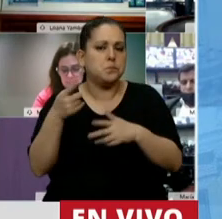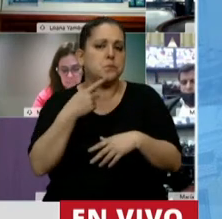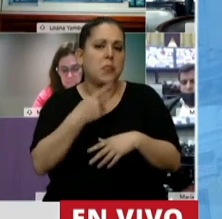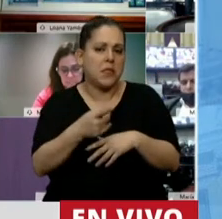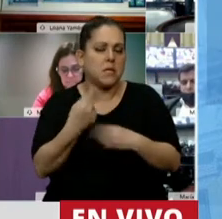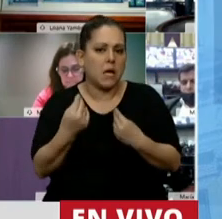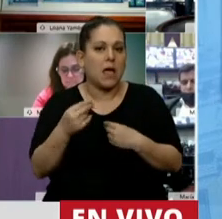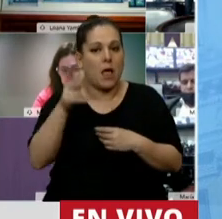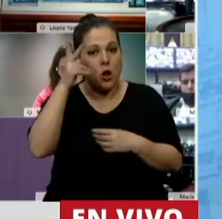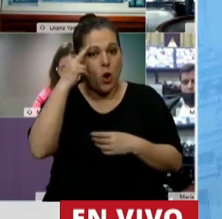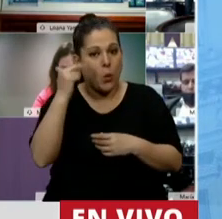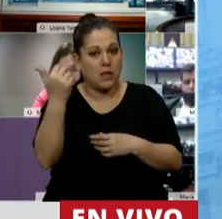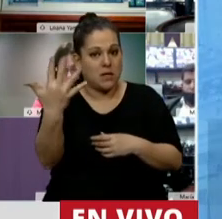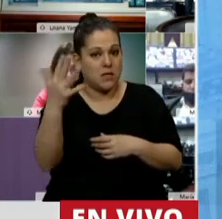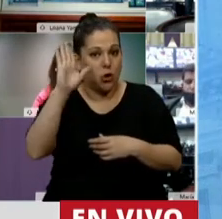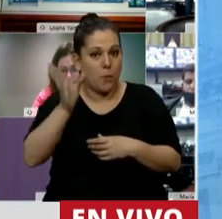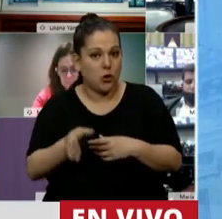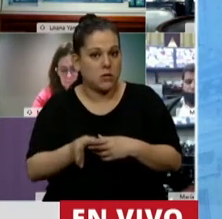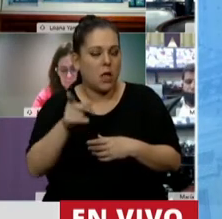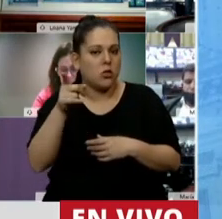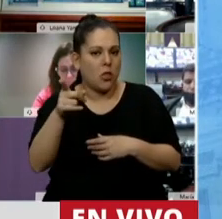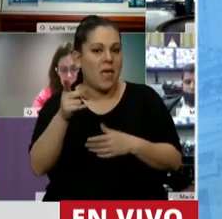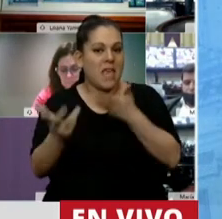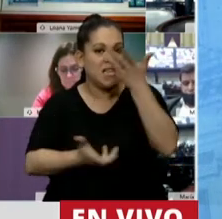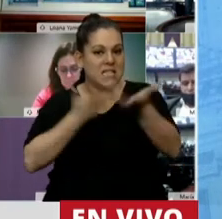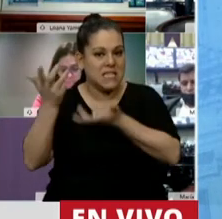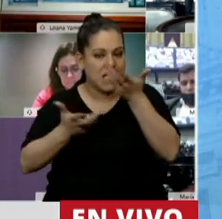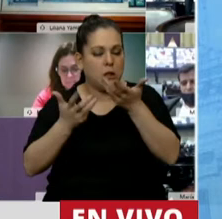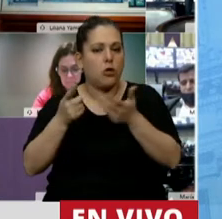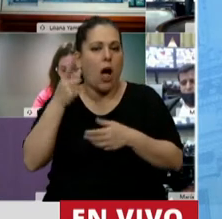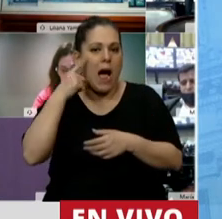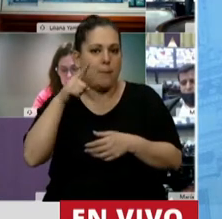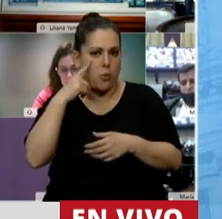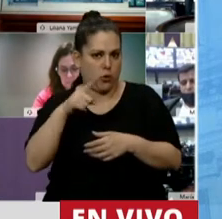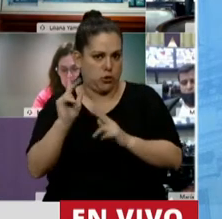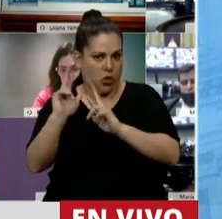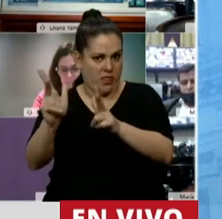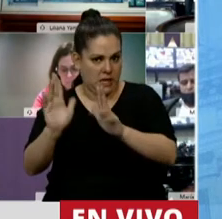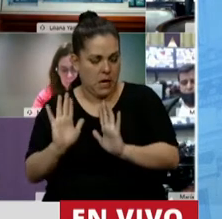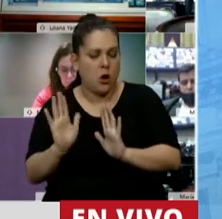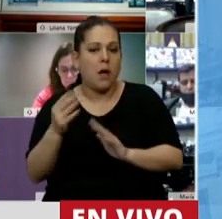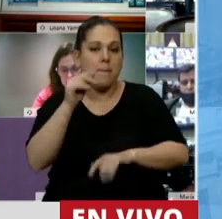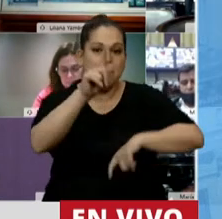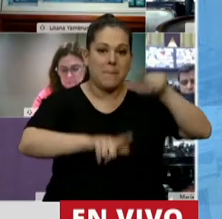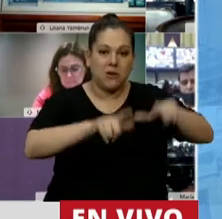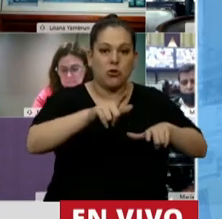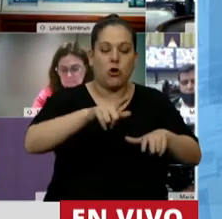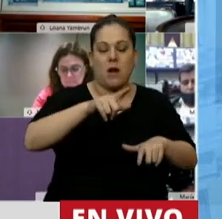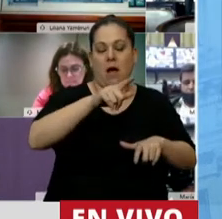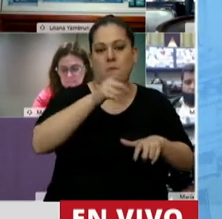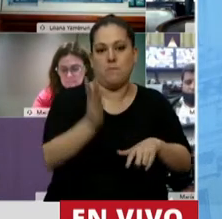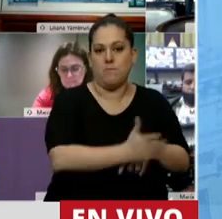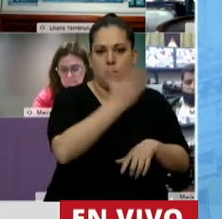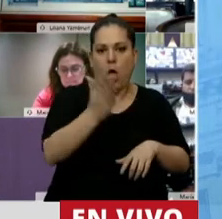el 95% de los incendios rurales son intencionales y que los productores queman sus campos para